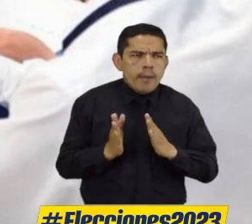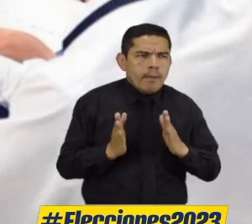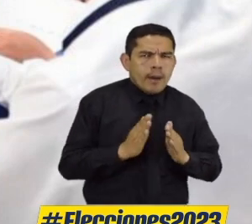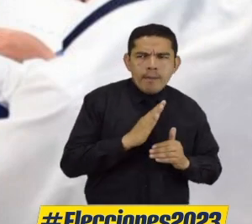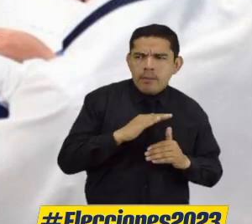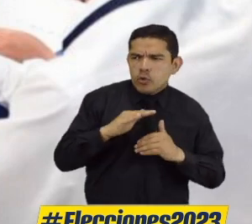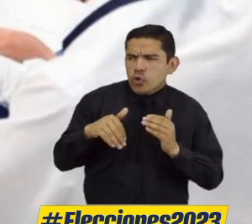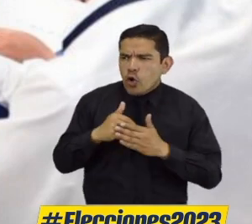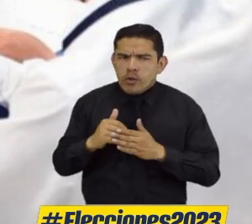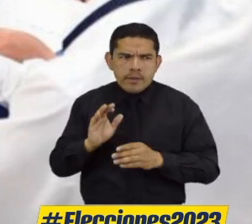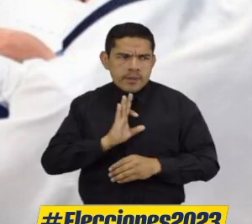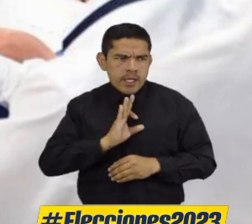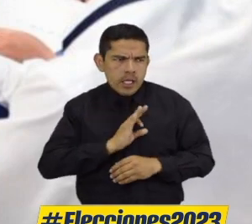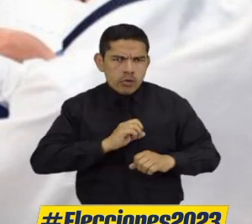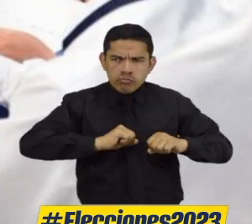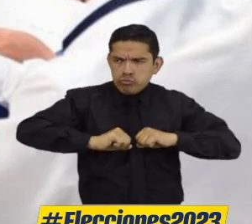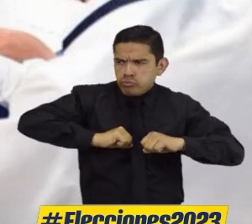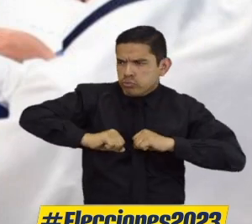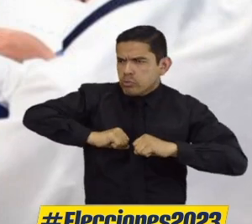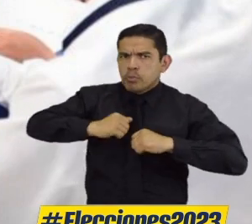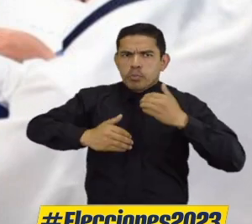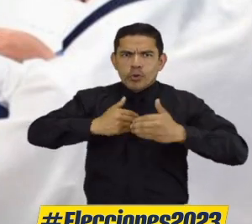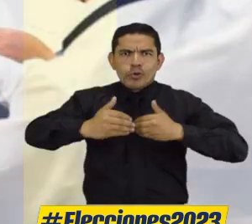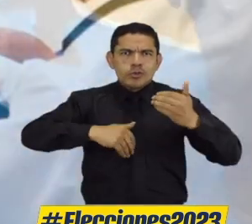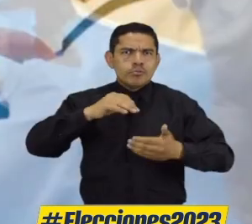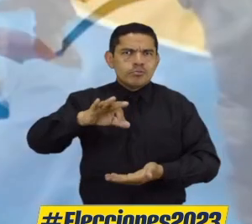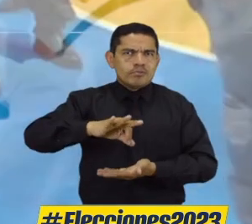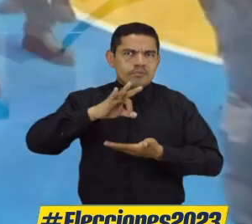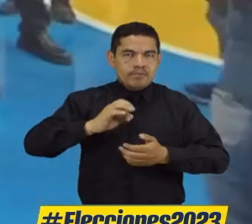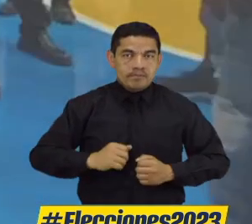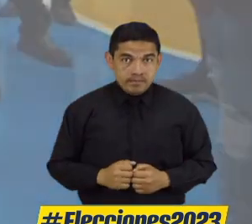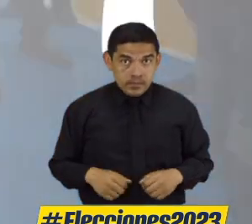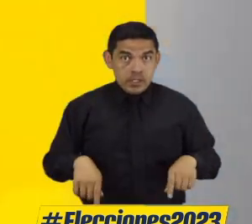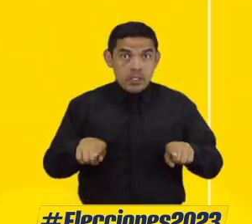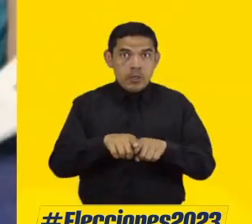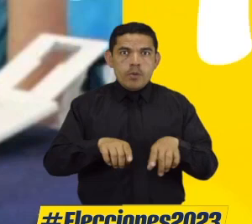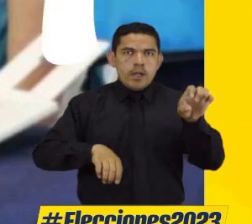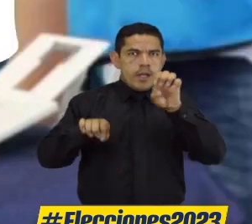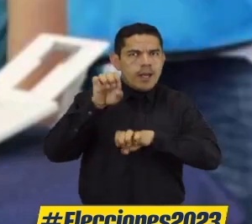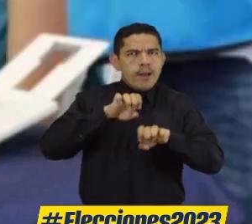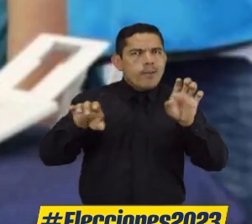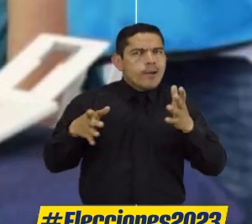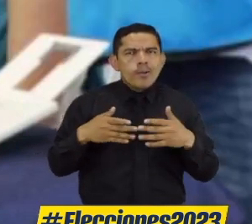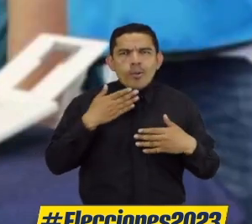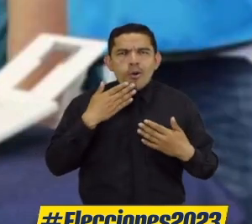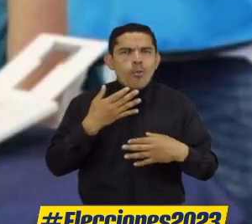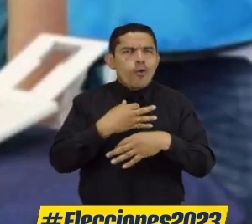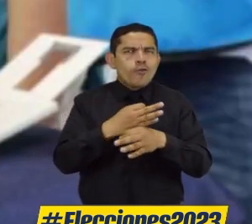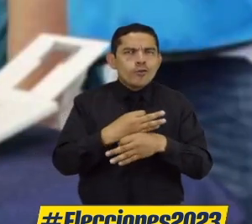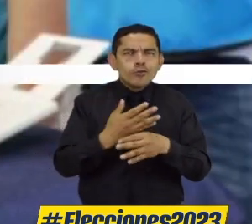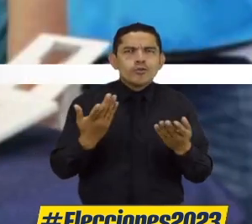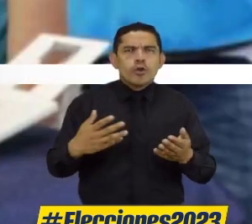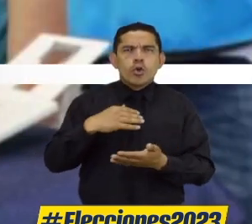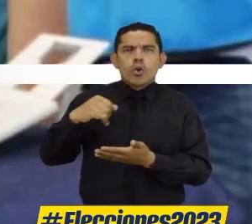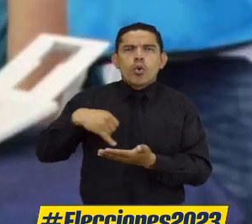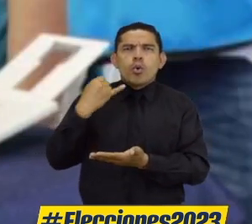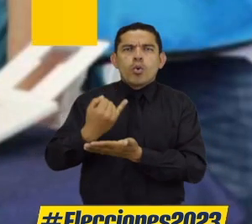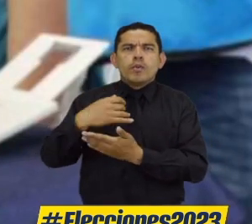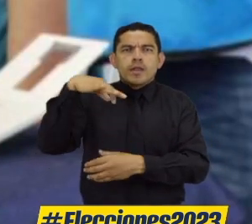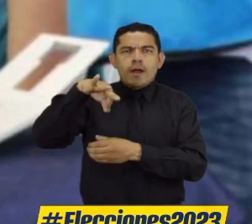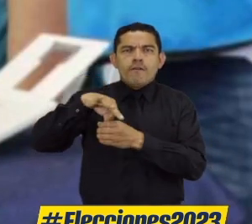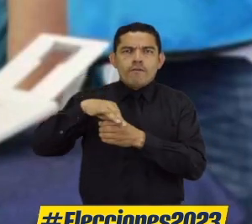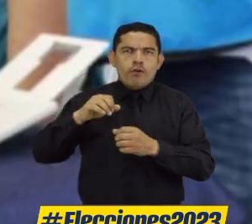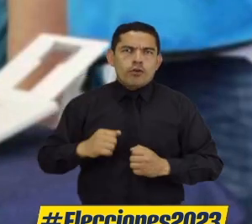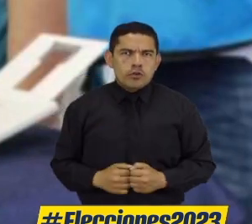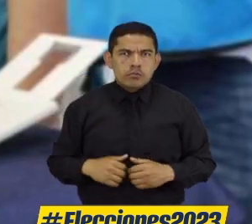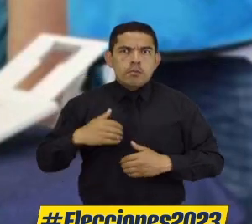los aspectos técnicos y operativos del proceso electoral, así como evaluar el funcionamiento de las juntas receptoras del voto